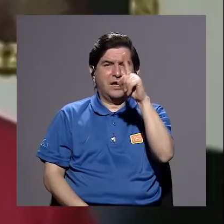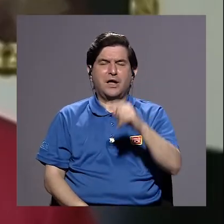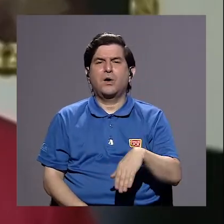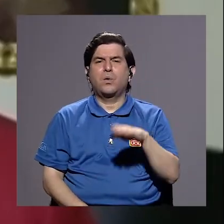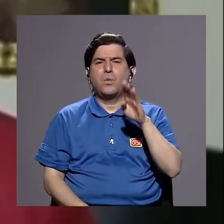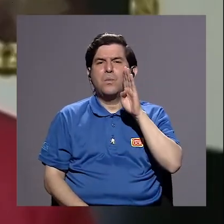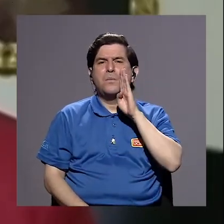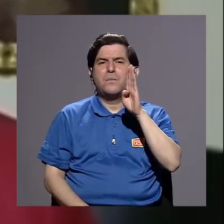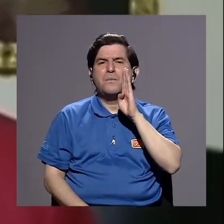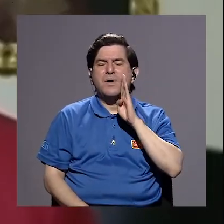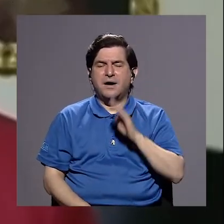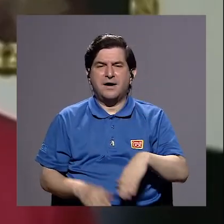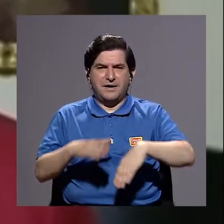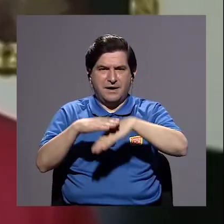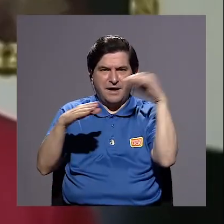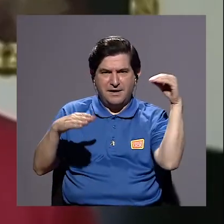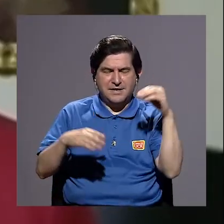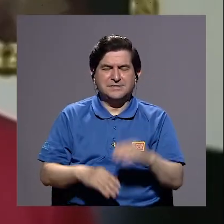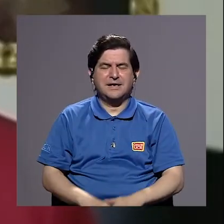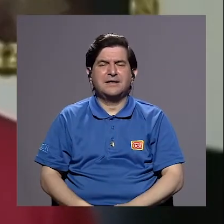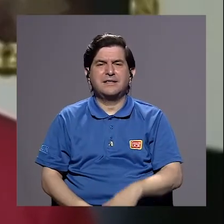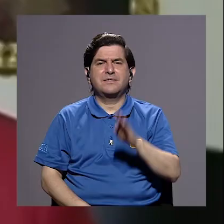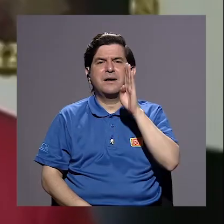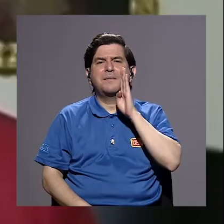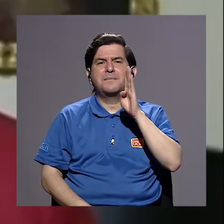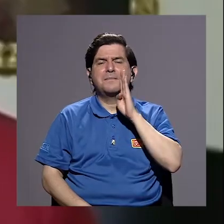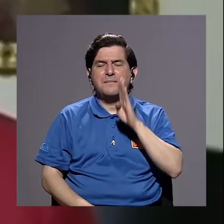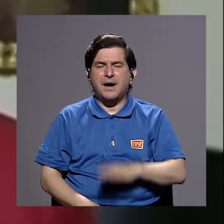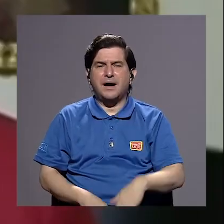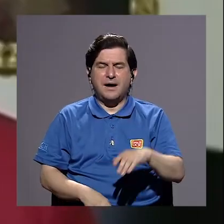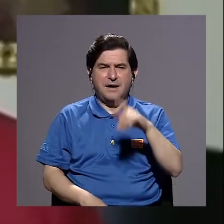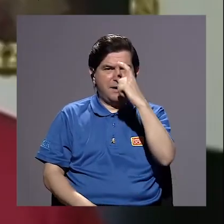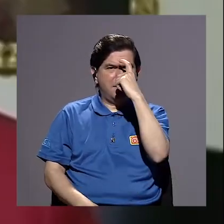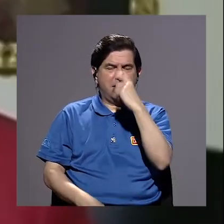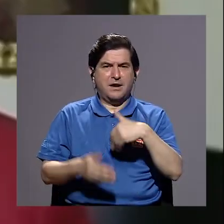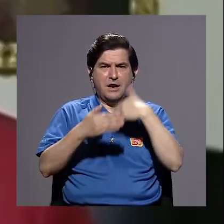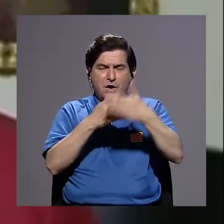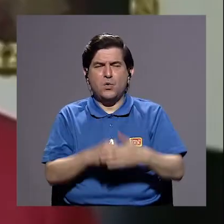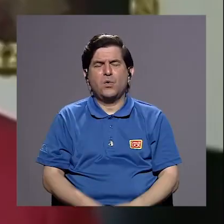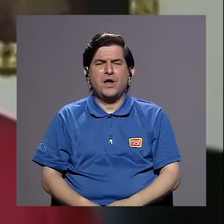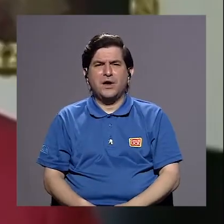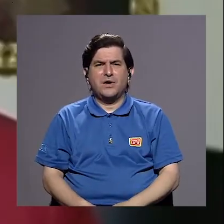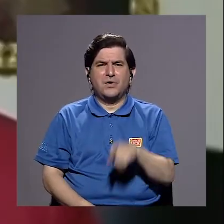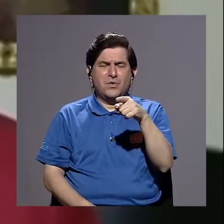la salida de un bar en Escazú, donde después de una